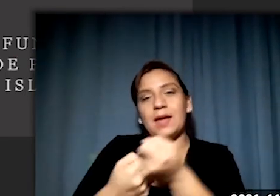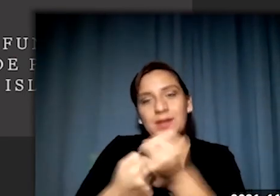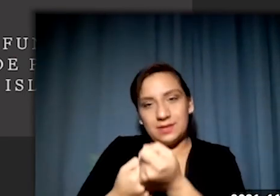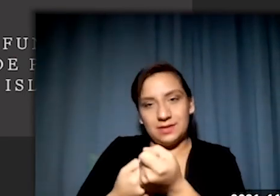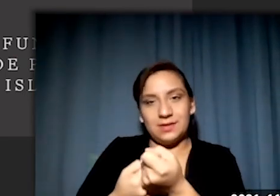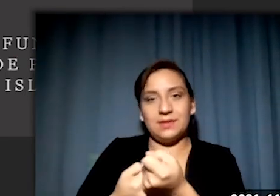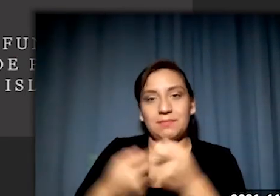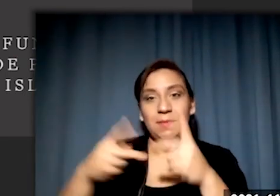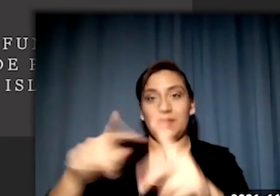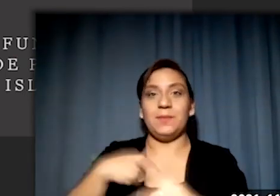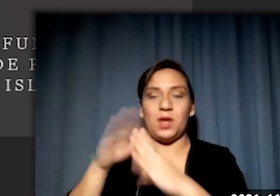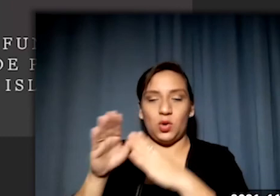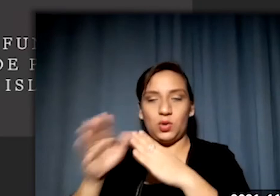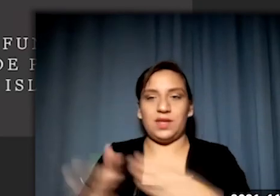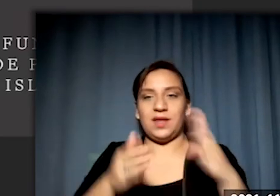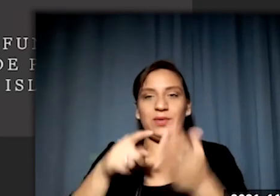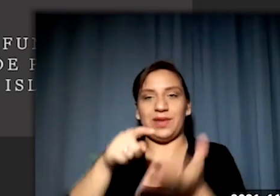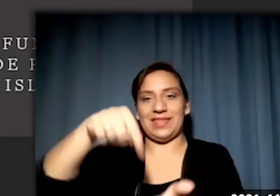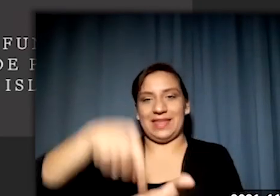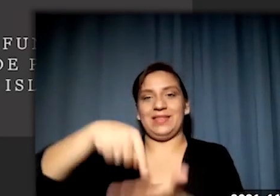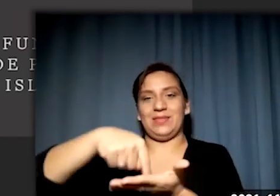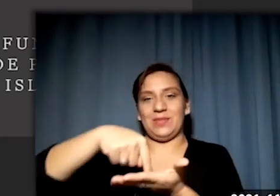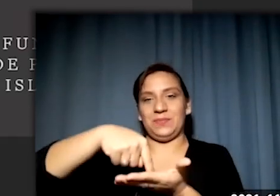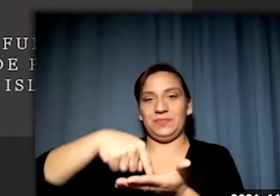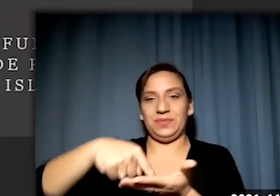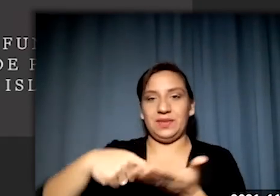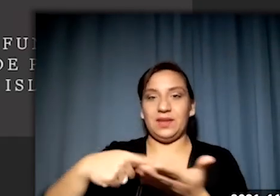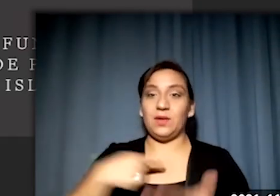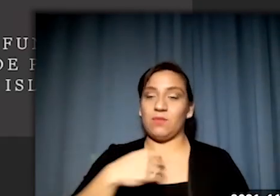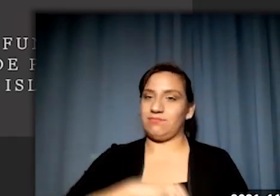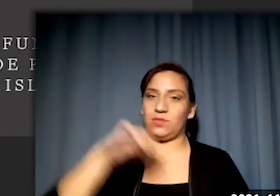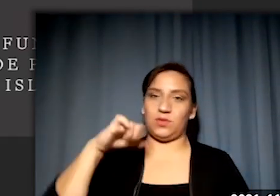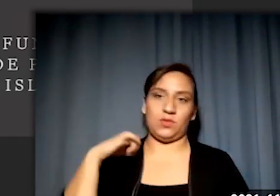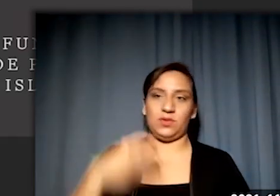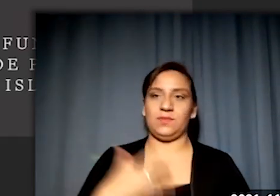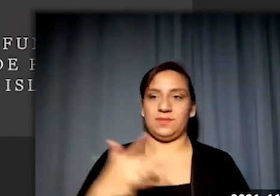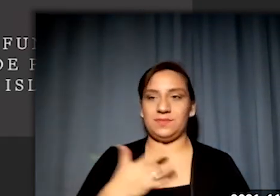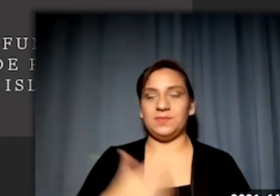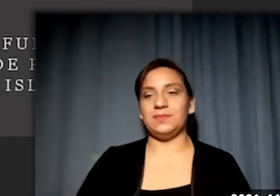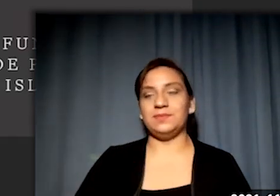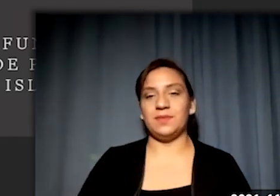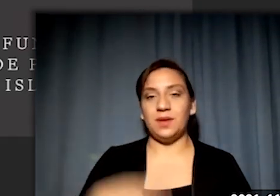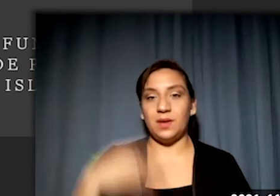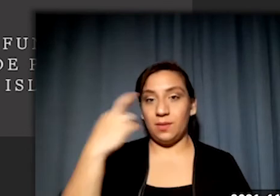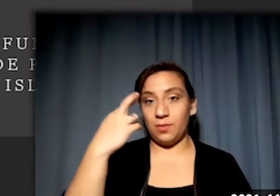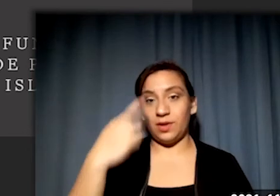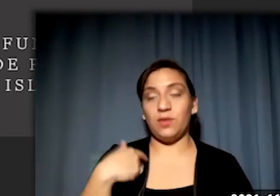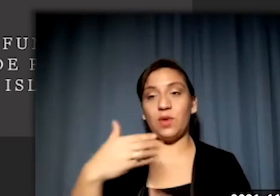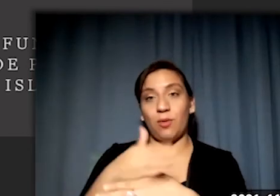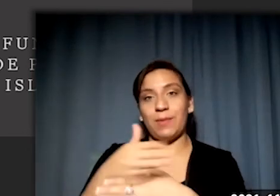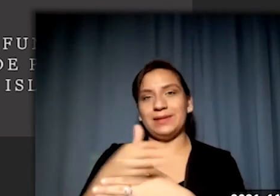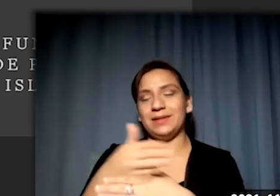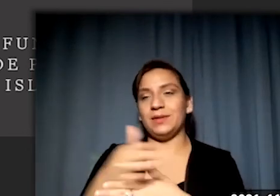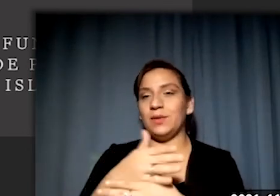coordinadora de esto, y esta edición me ha llenado de mucho orgullo. Sobre todo porque he compartido con